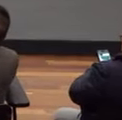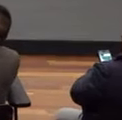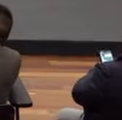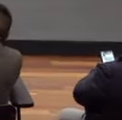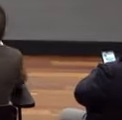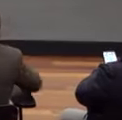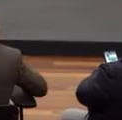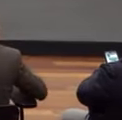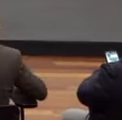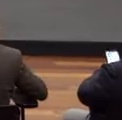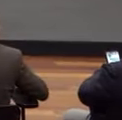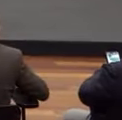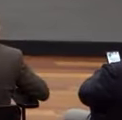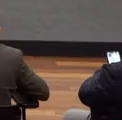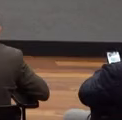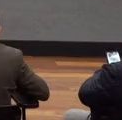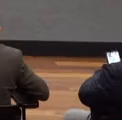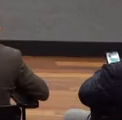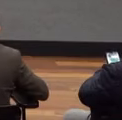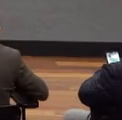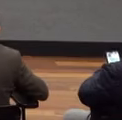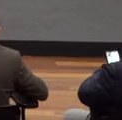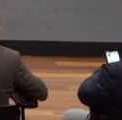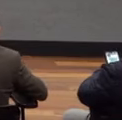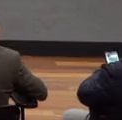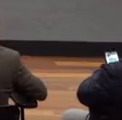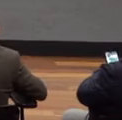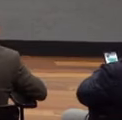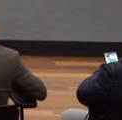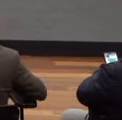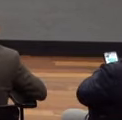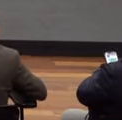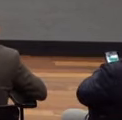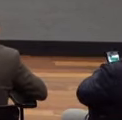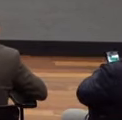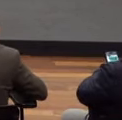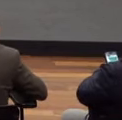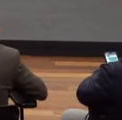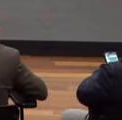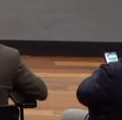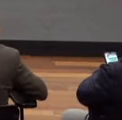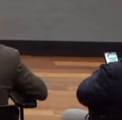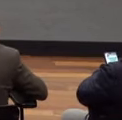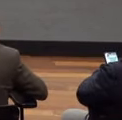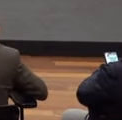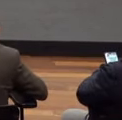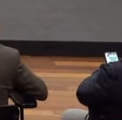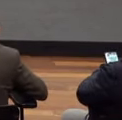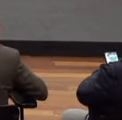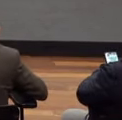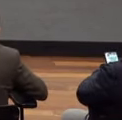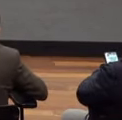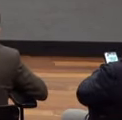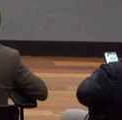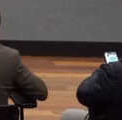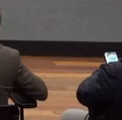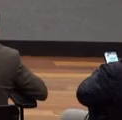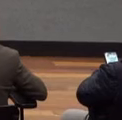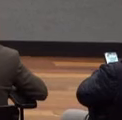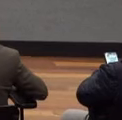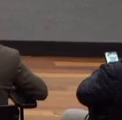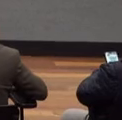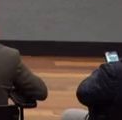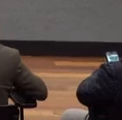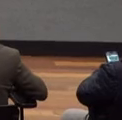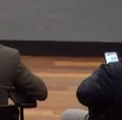Buenos días a todas y todos. Buenos días, jefe de gobierno. Adelante. Les queremos presentar los avances que tenemos sobre la infraestructura ciclista que estamos